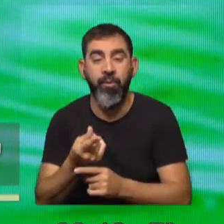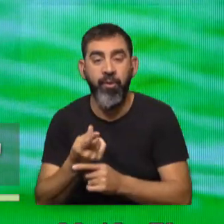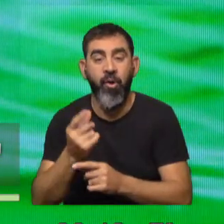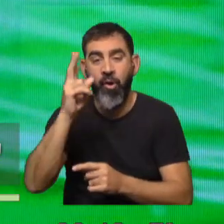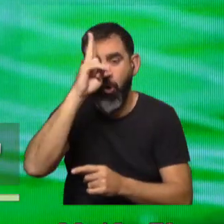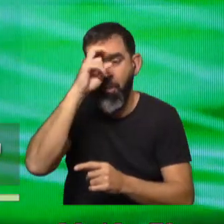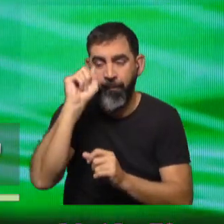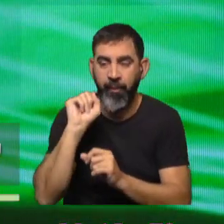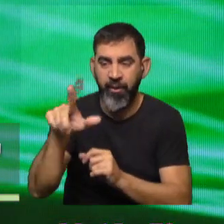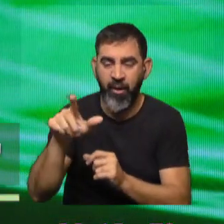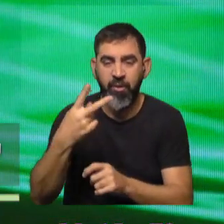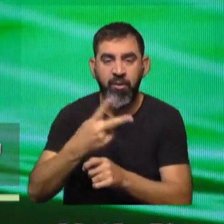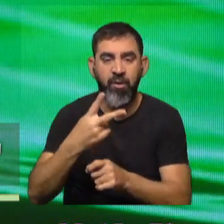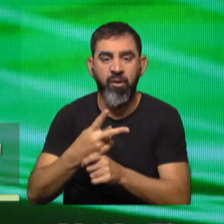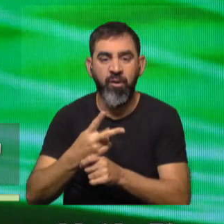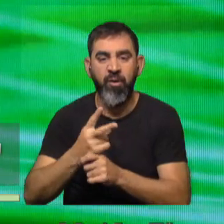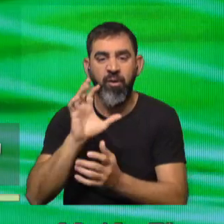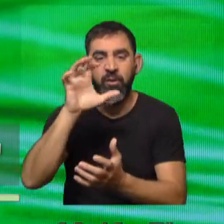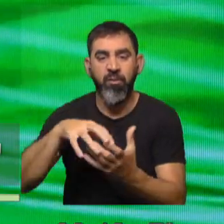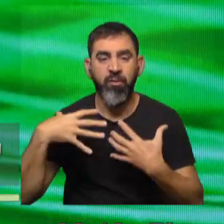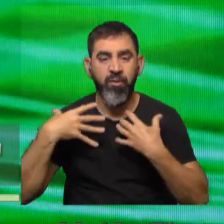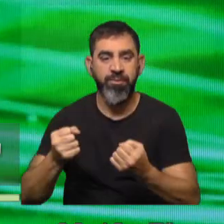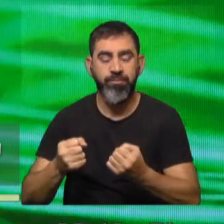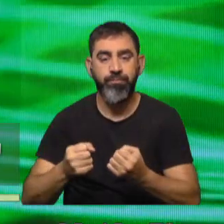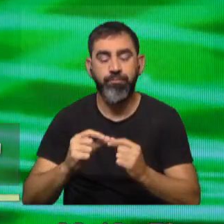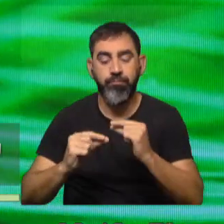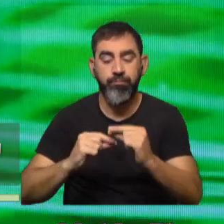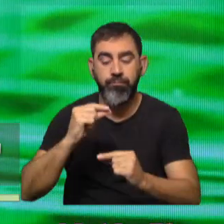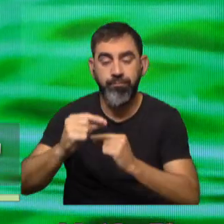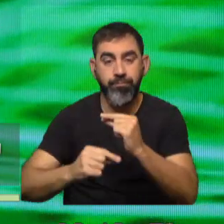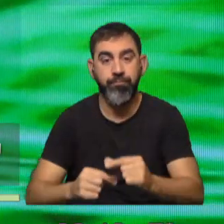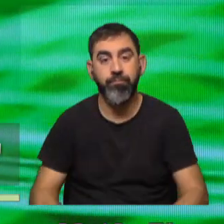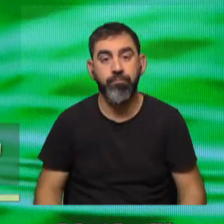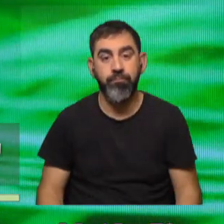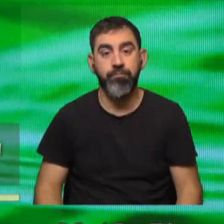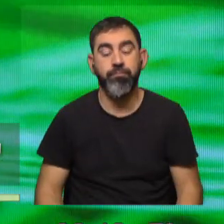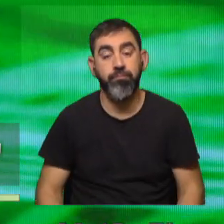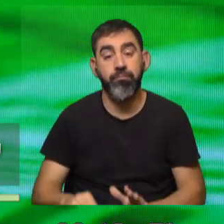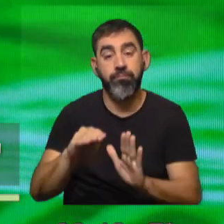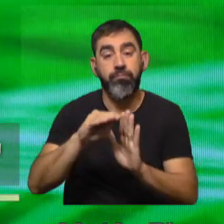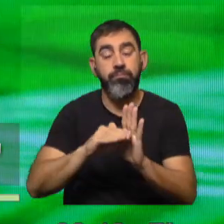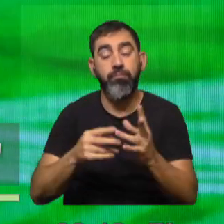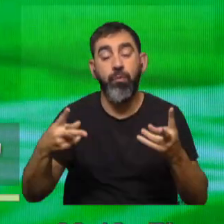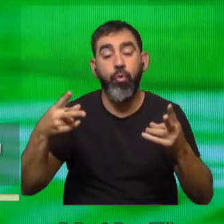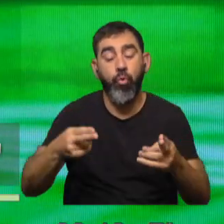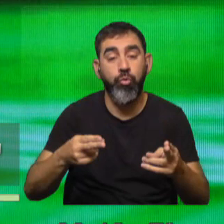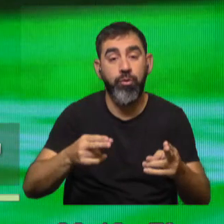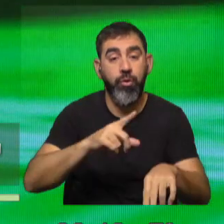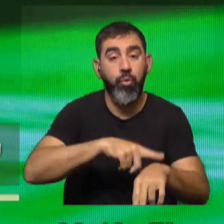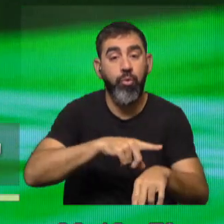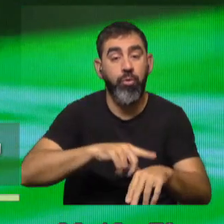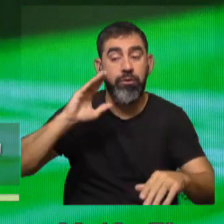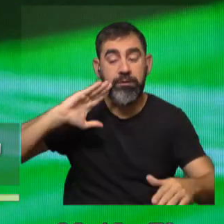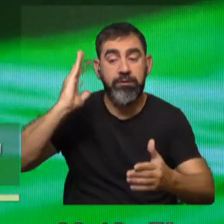hospitales segundo lugar pueden ser centros de salud y así sucesivamente programas de cortes programados sanciones